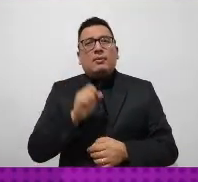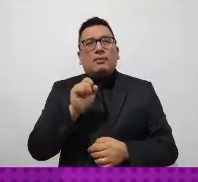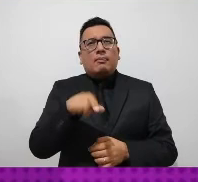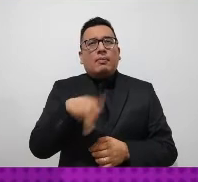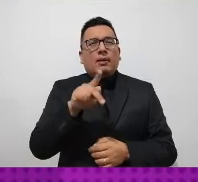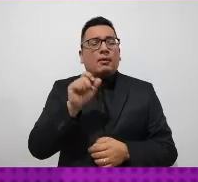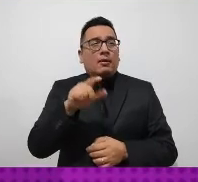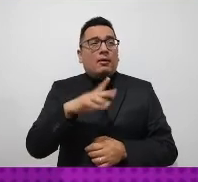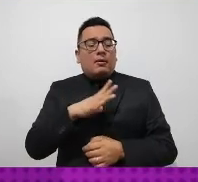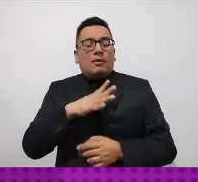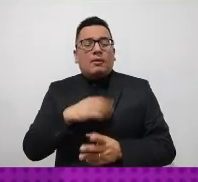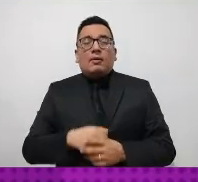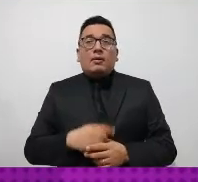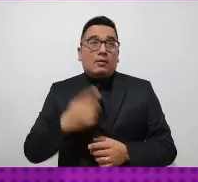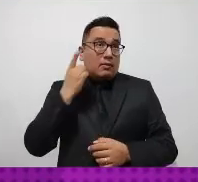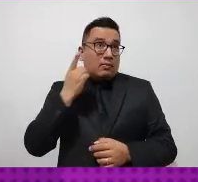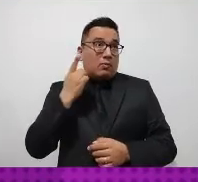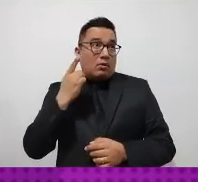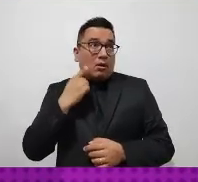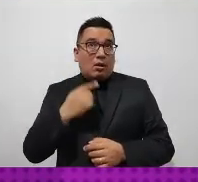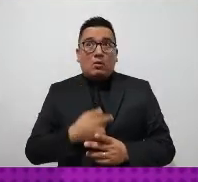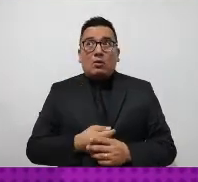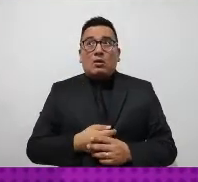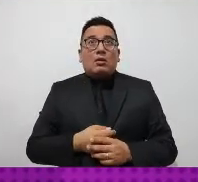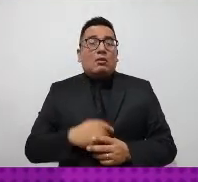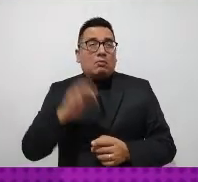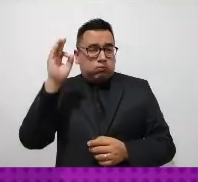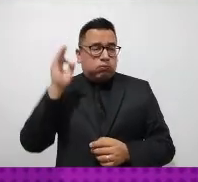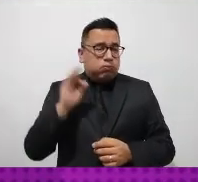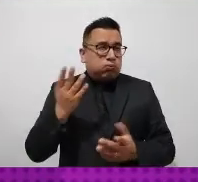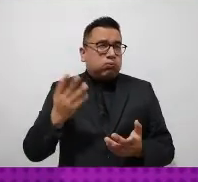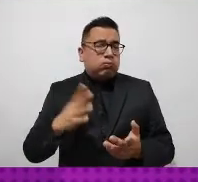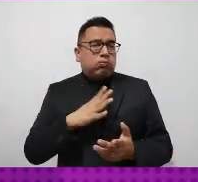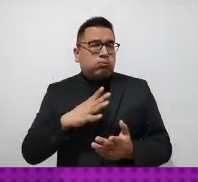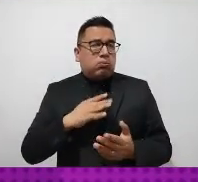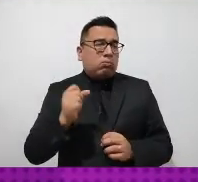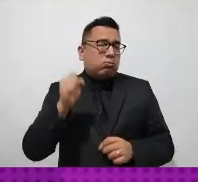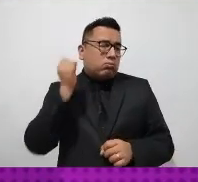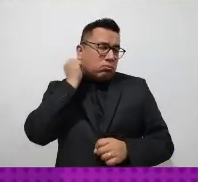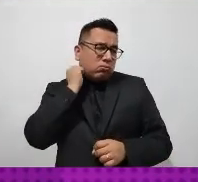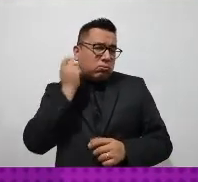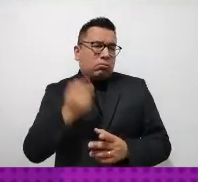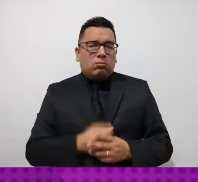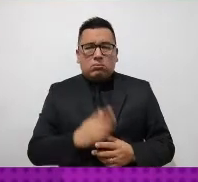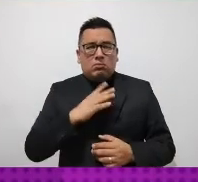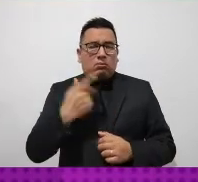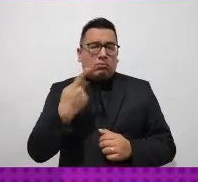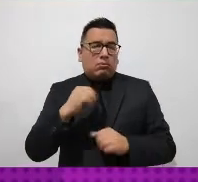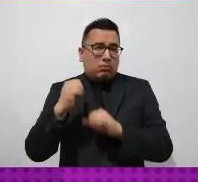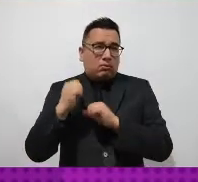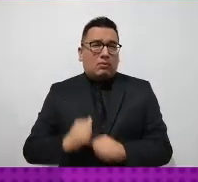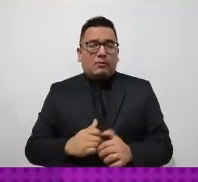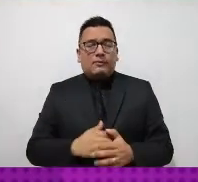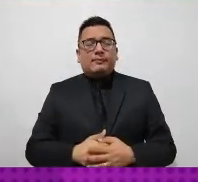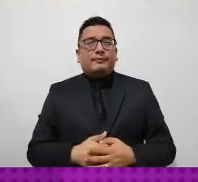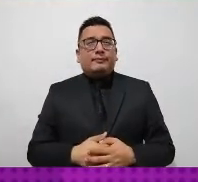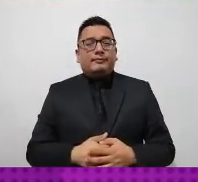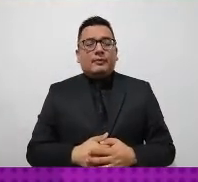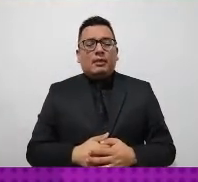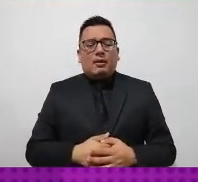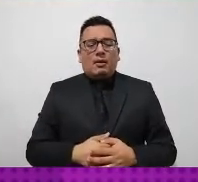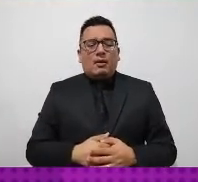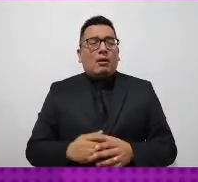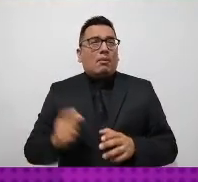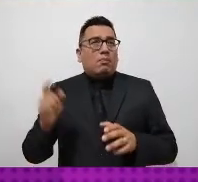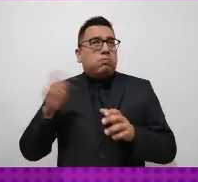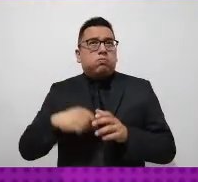la invitación está abierta a las diputadas federales y a las senadoras que actualmente se desempeñan en el cargo. El tiempo de adhesión a